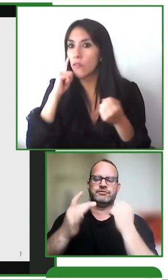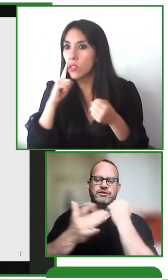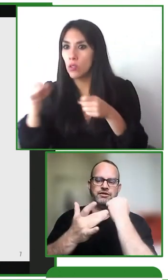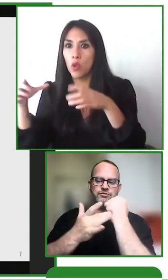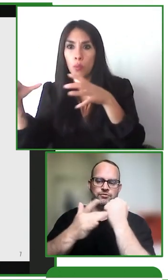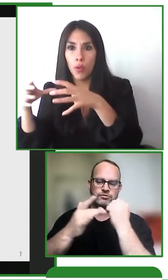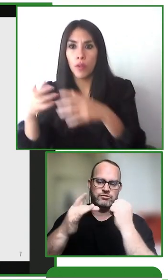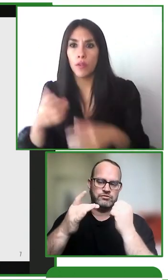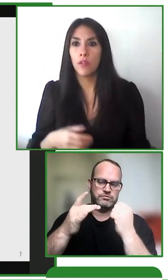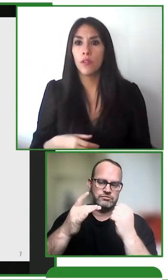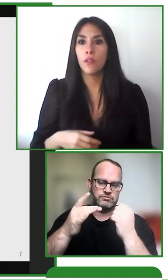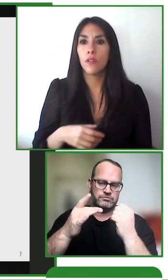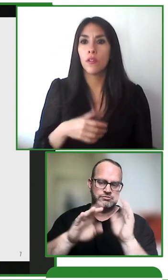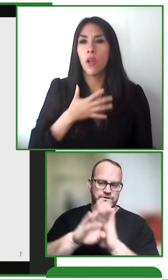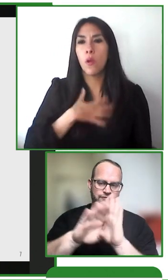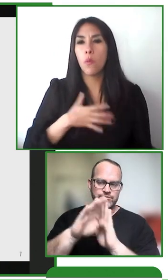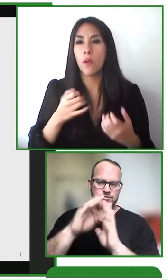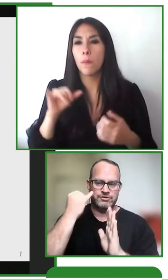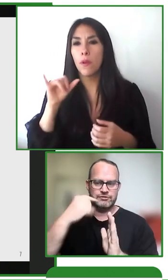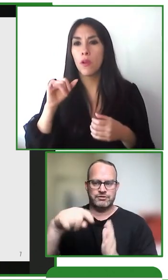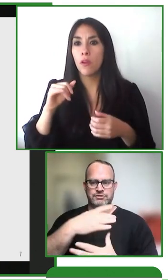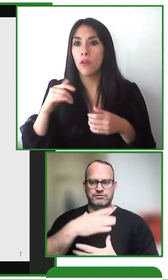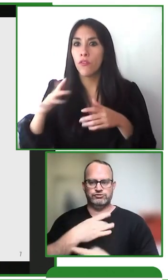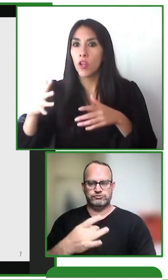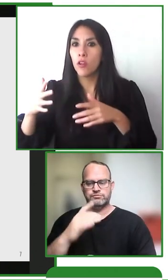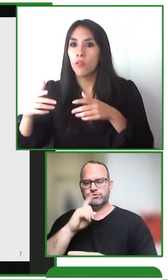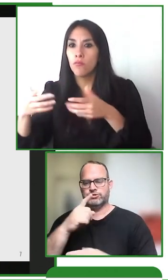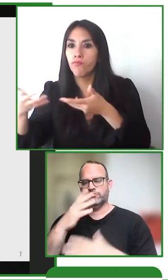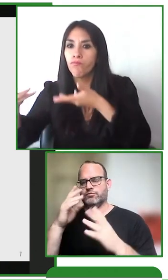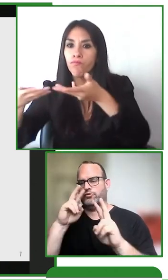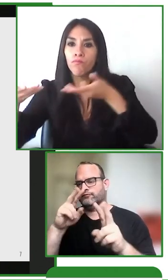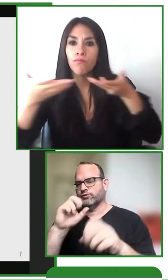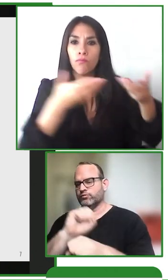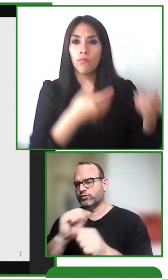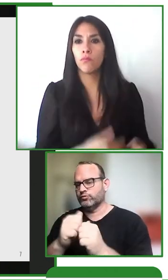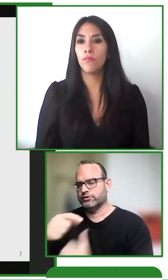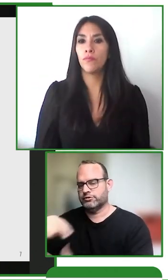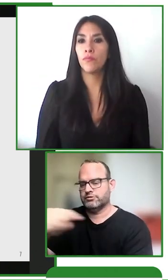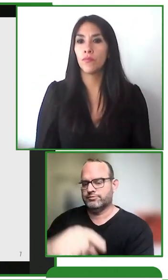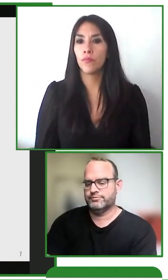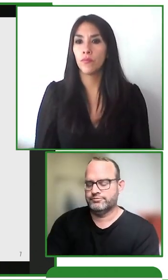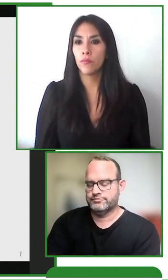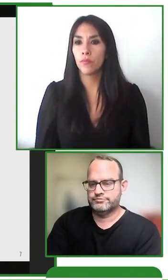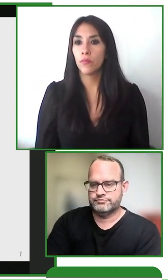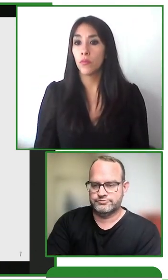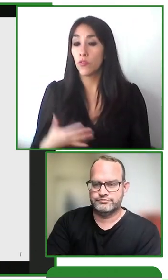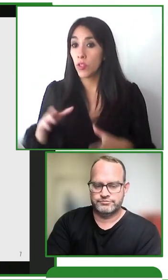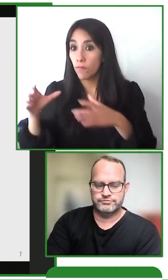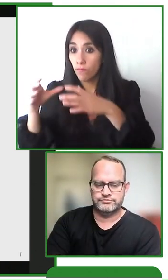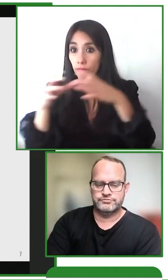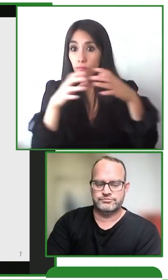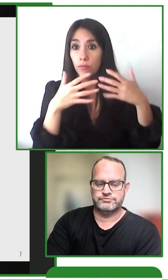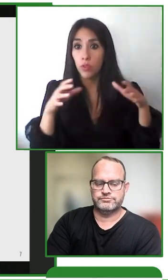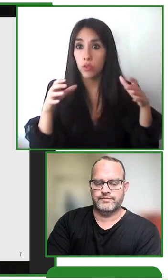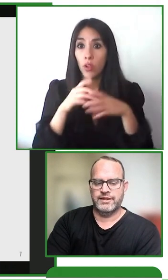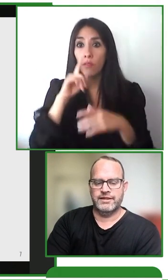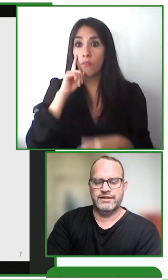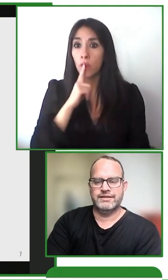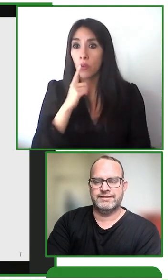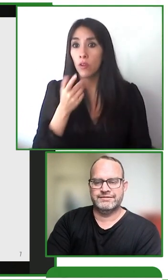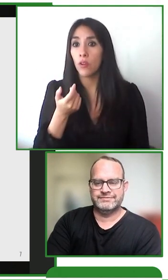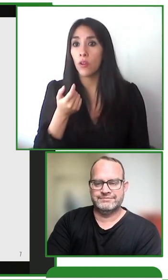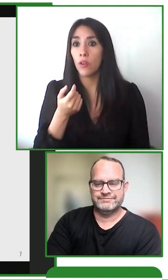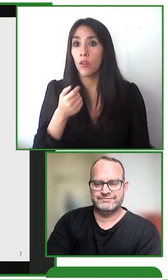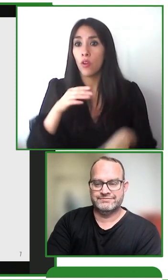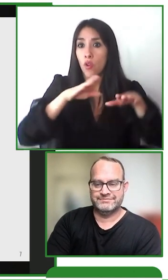con asociaciones de personas sordas, con niños, para poder crear estas historias y